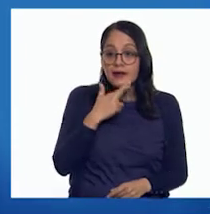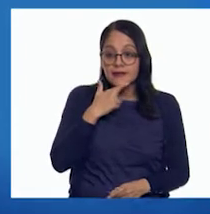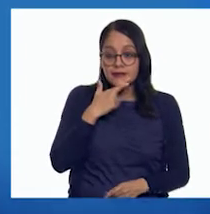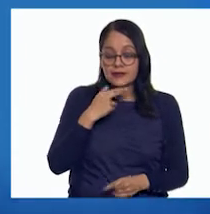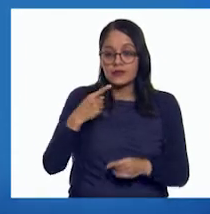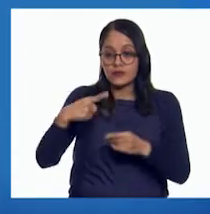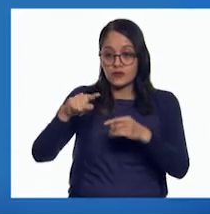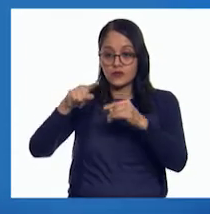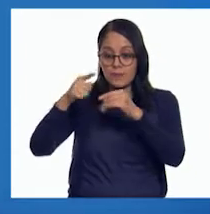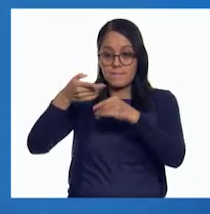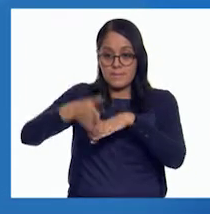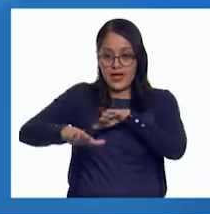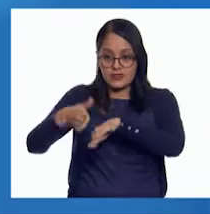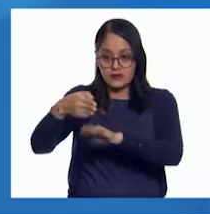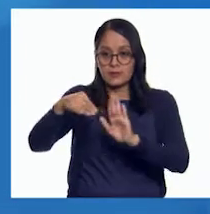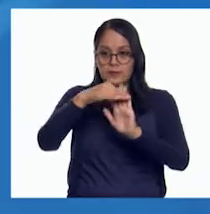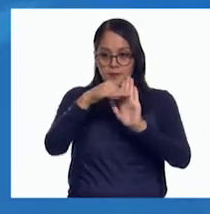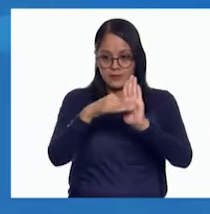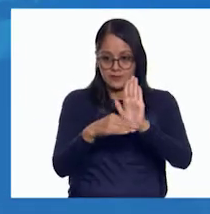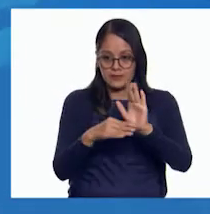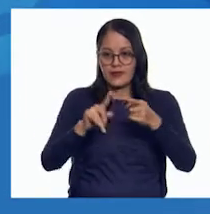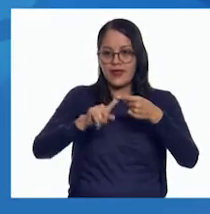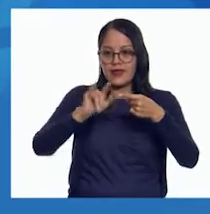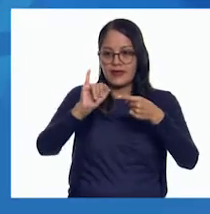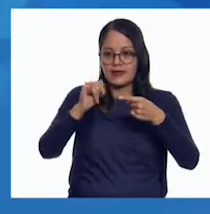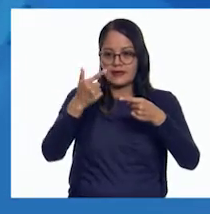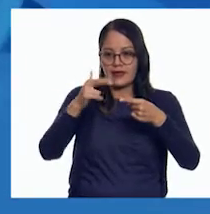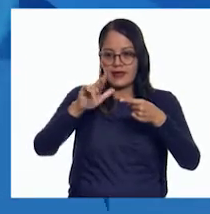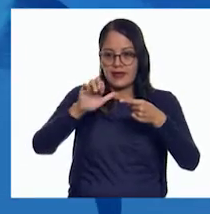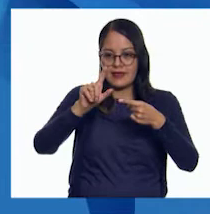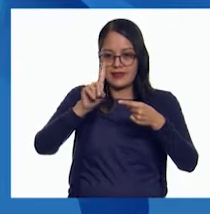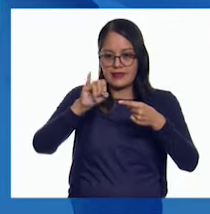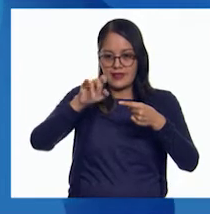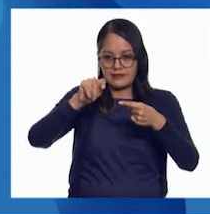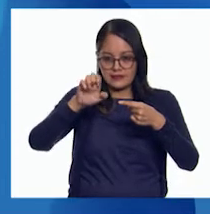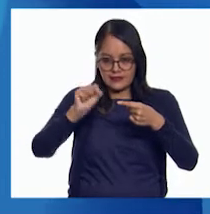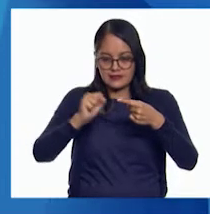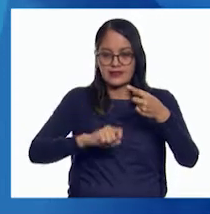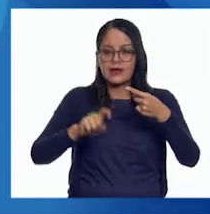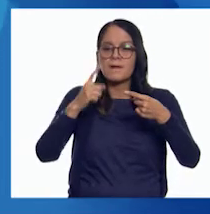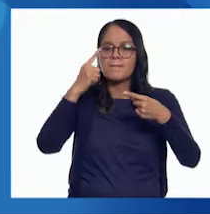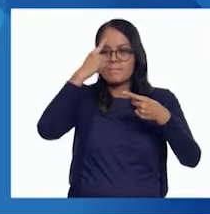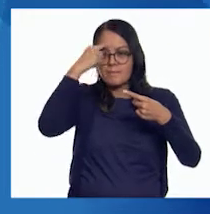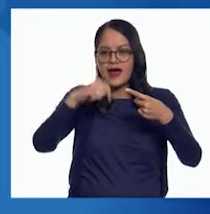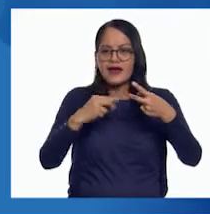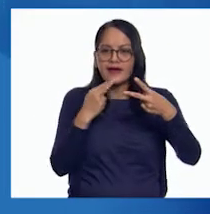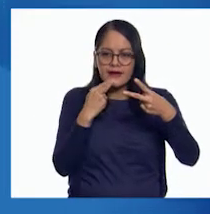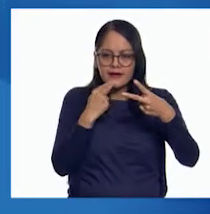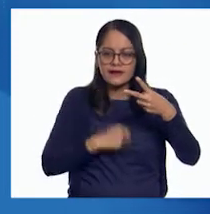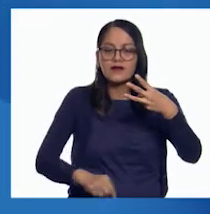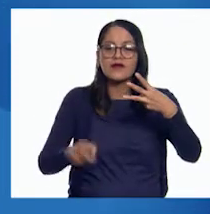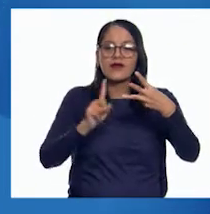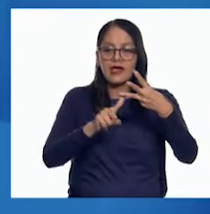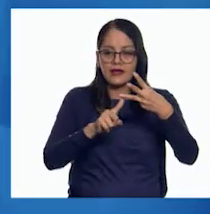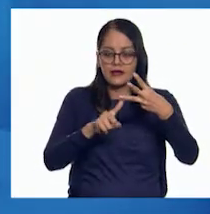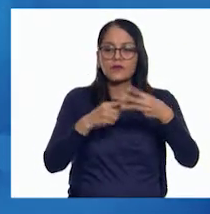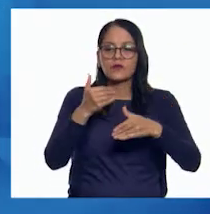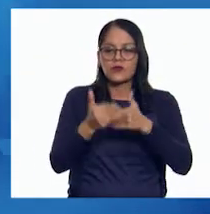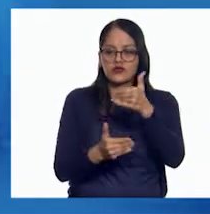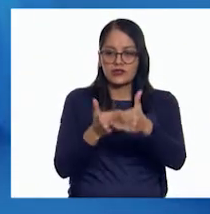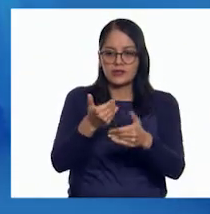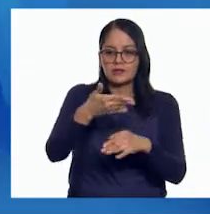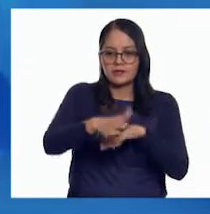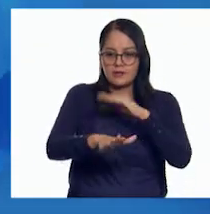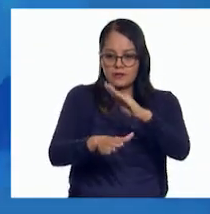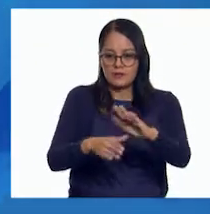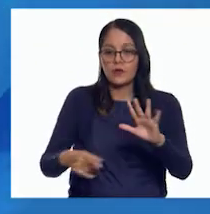siguiente: los ingredientes necesarios, para qué sirven y el procedimiento para preparar el remedio, así como la dosis y forma de